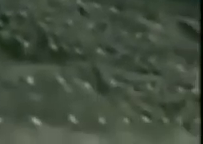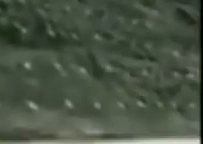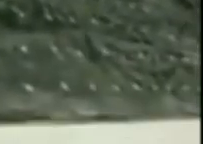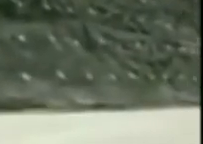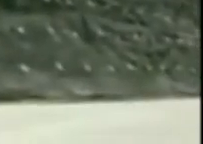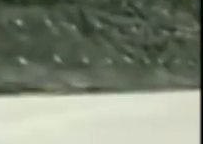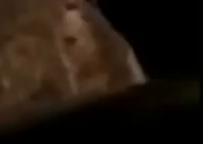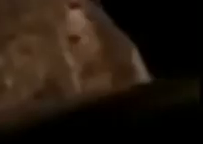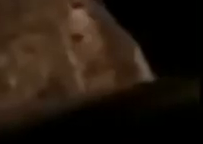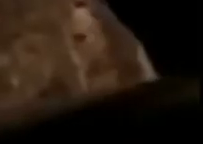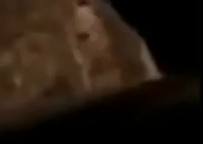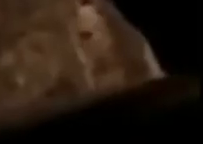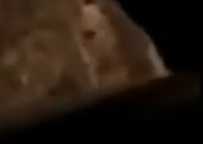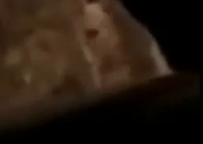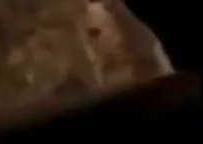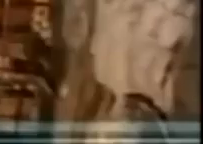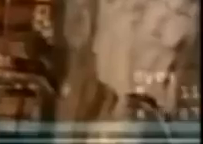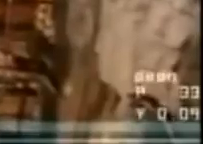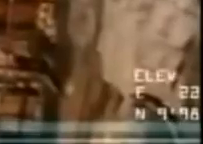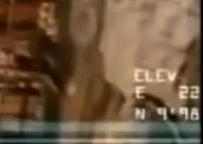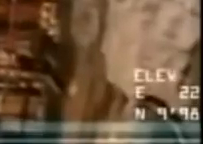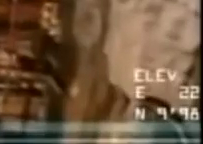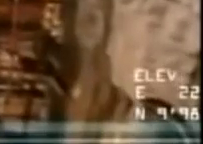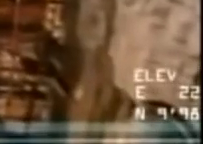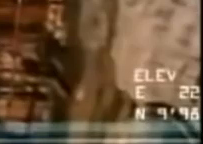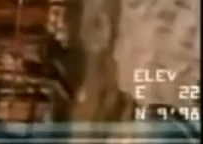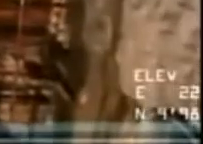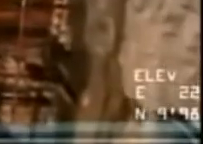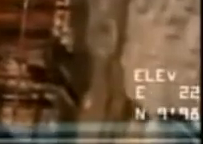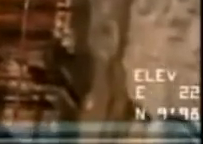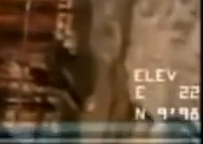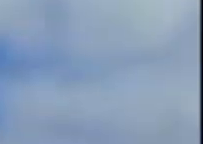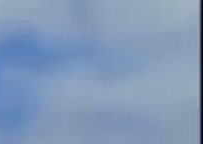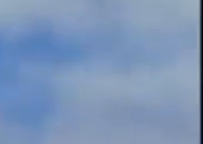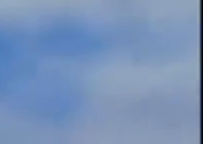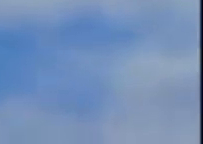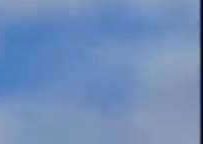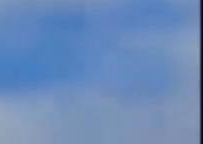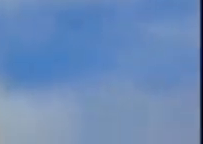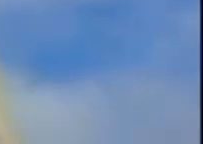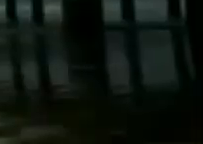piensa en grande agrega valor a sus planes